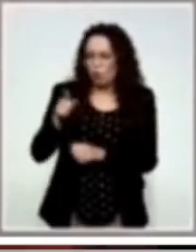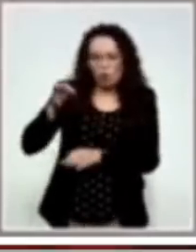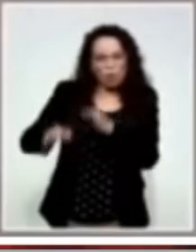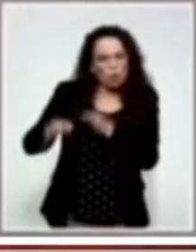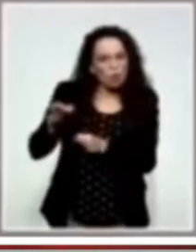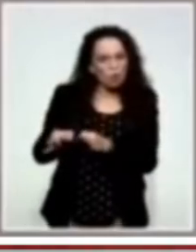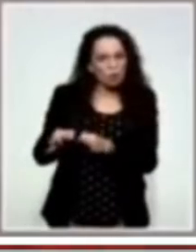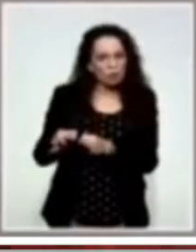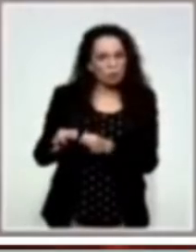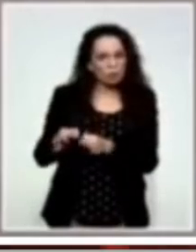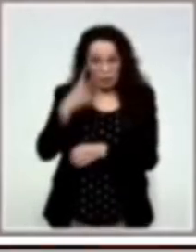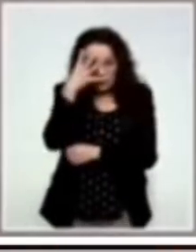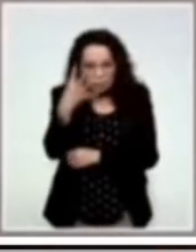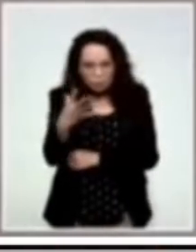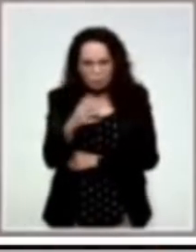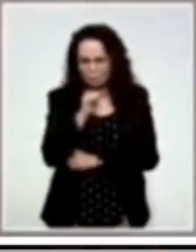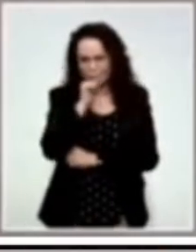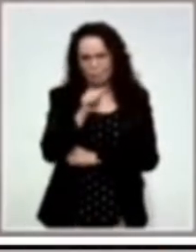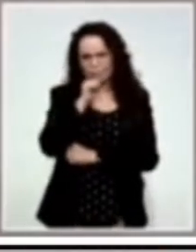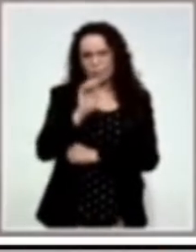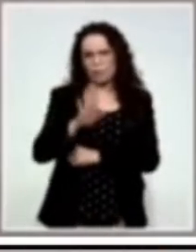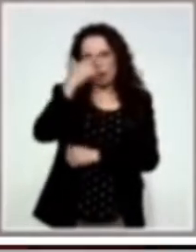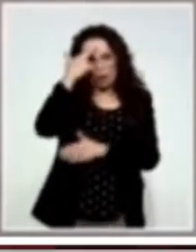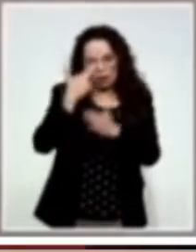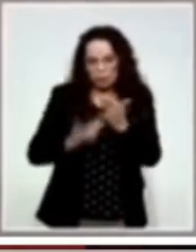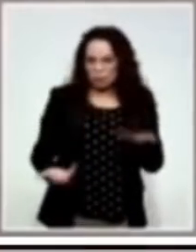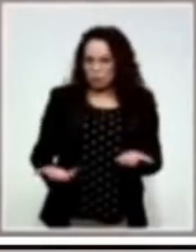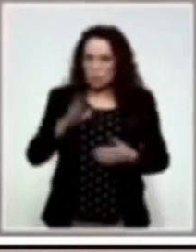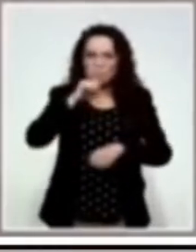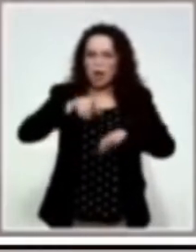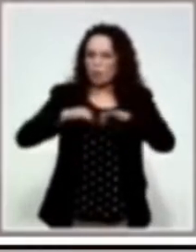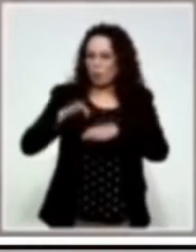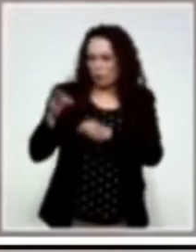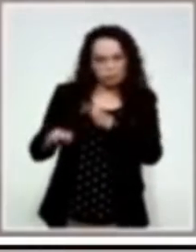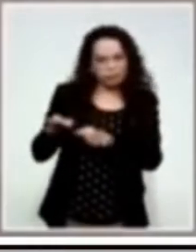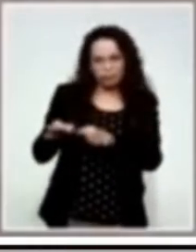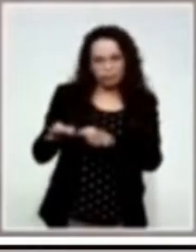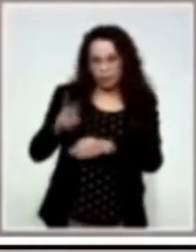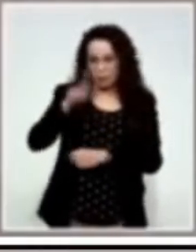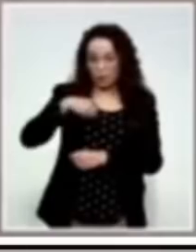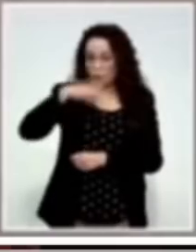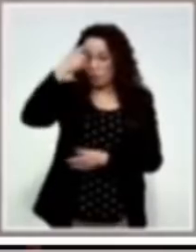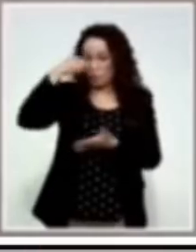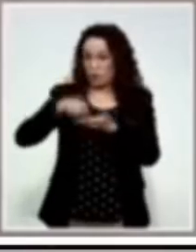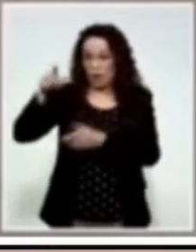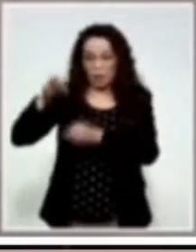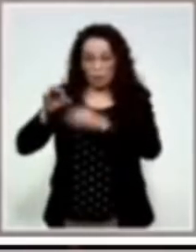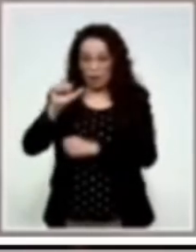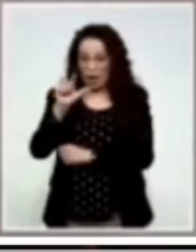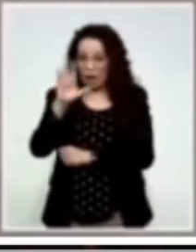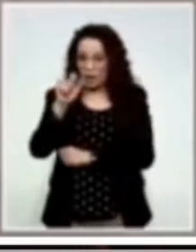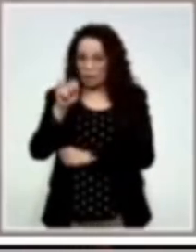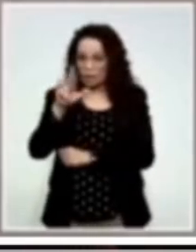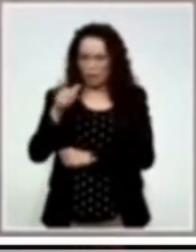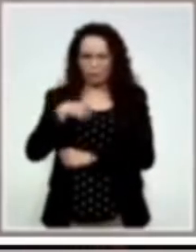de seriedad que incurriría la Corte. Yo la verdad, yo no creo que el ministro González Alcántara vaya a hacer algo así. Yo lo tengo como